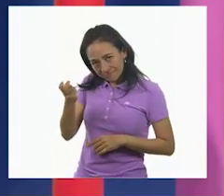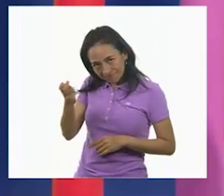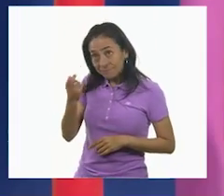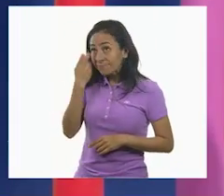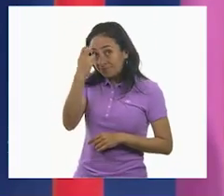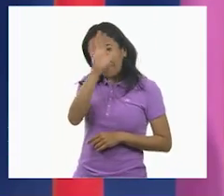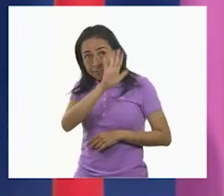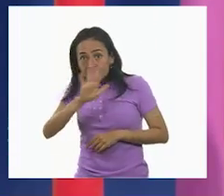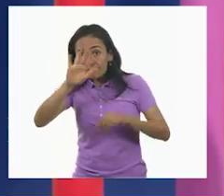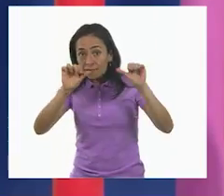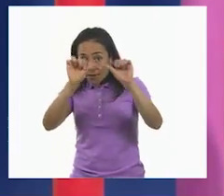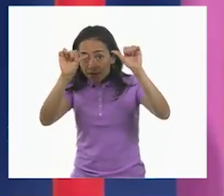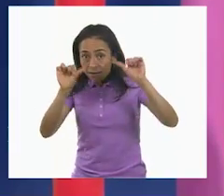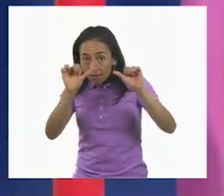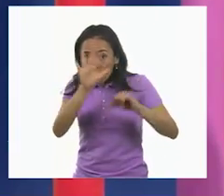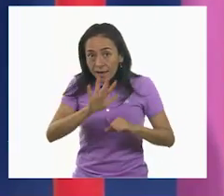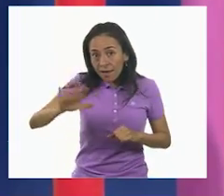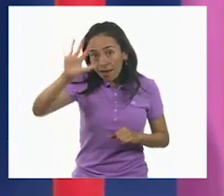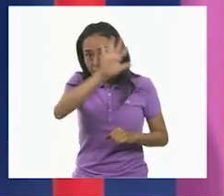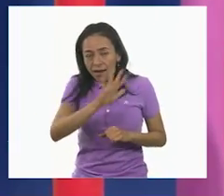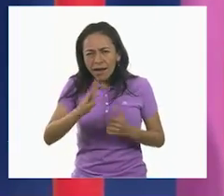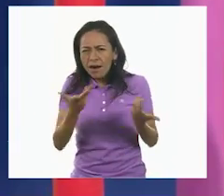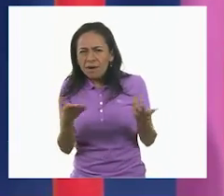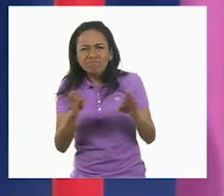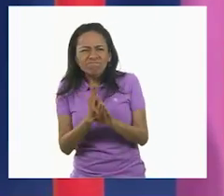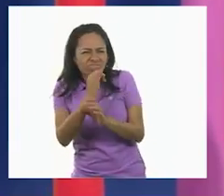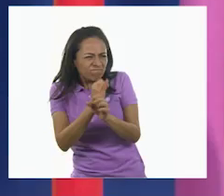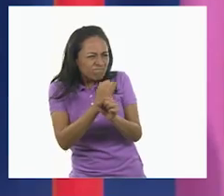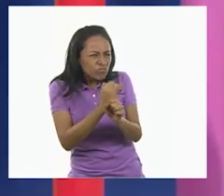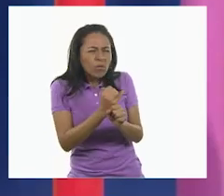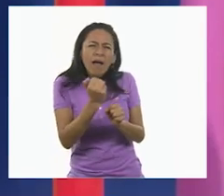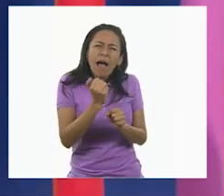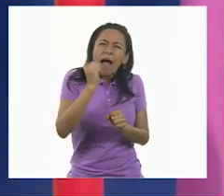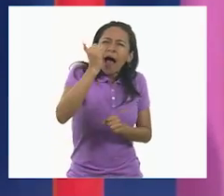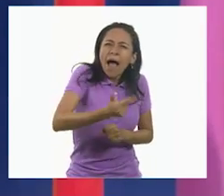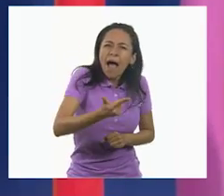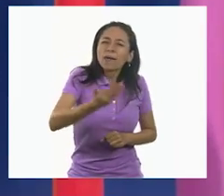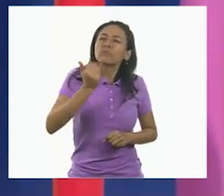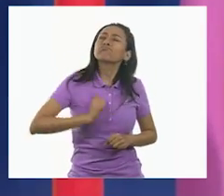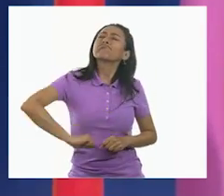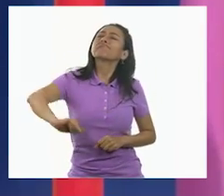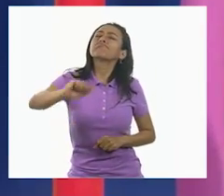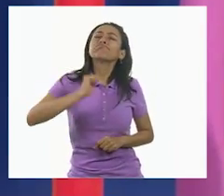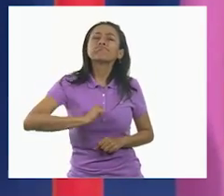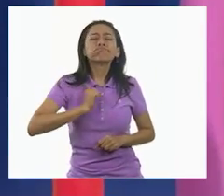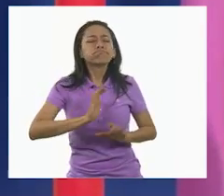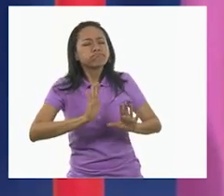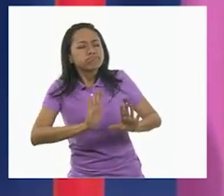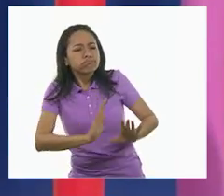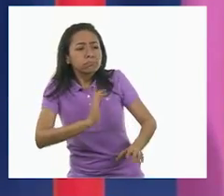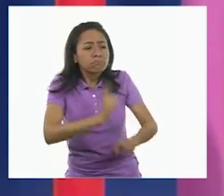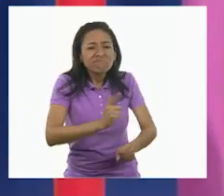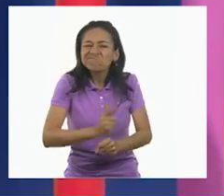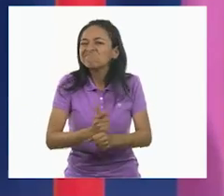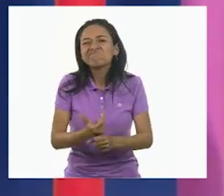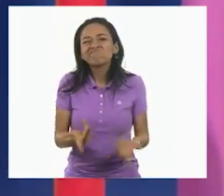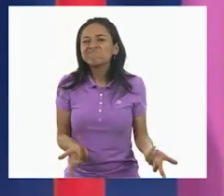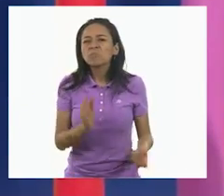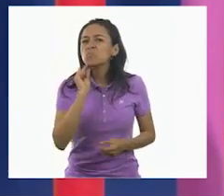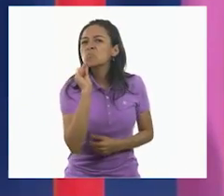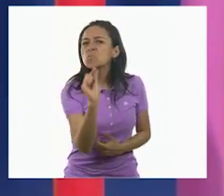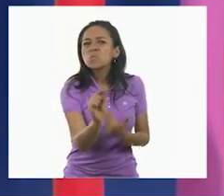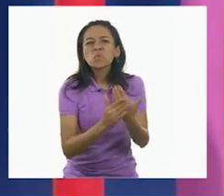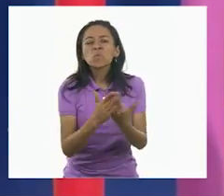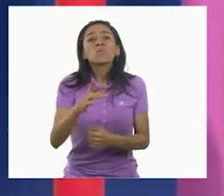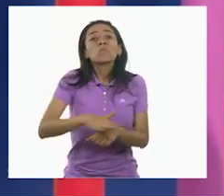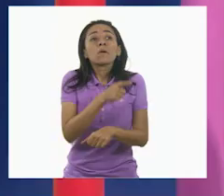difícil encontrar algunos vestigios de esos pobladores, porque realmente no permanecían mucho tiempo. Ellos seguían buscando. Recuerda